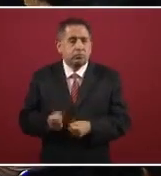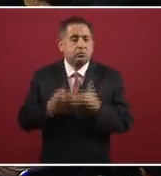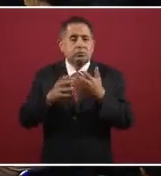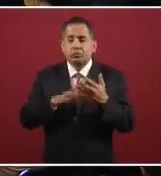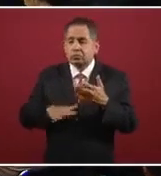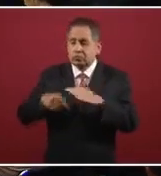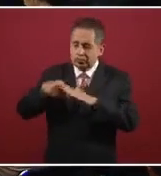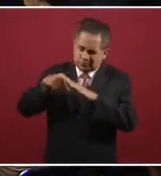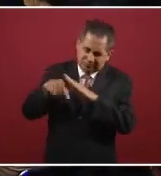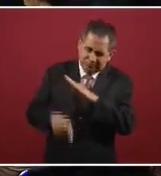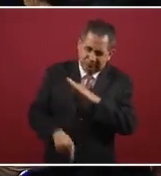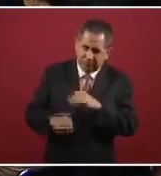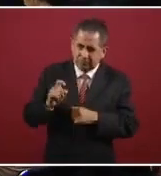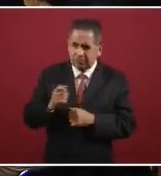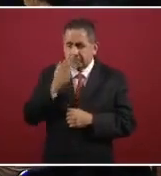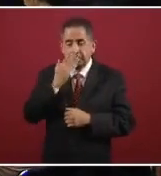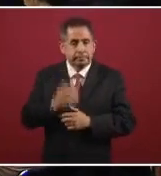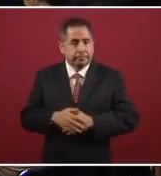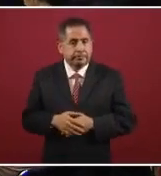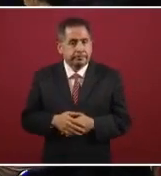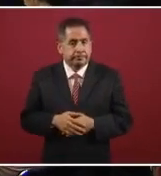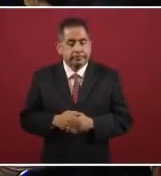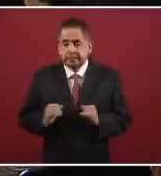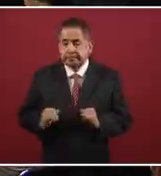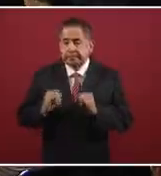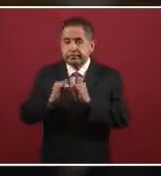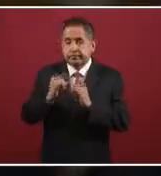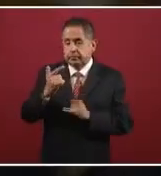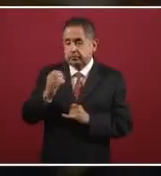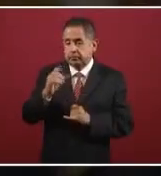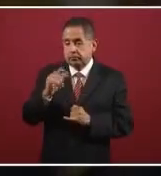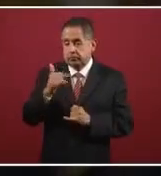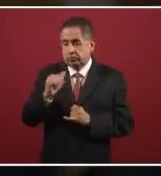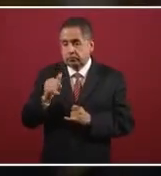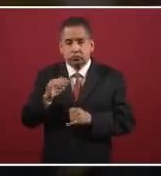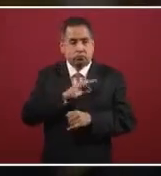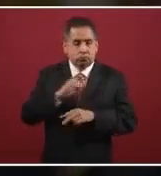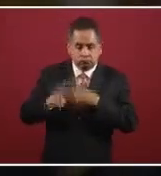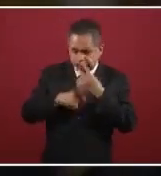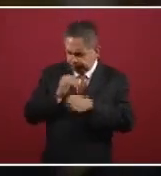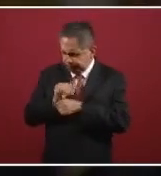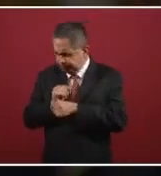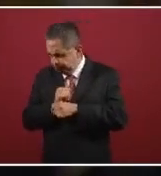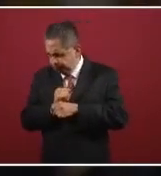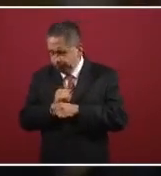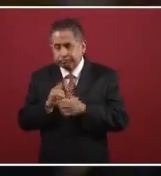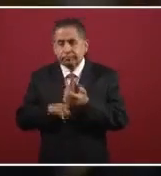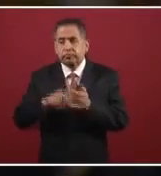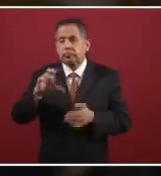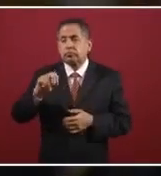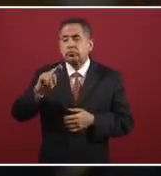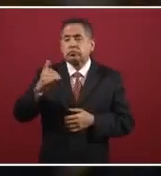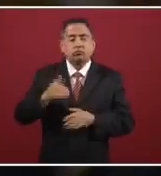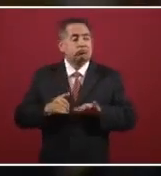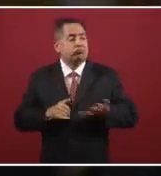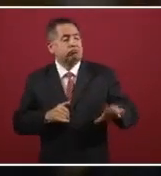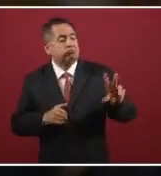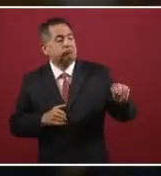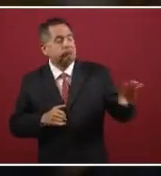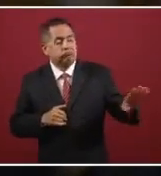en el subsuelo. El Instituto Geológico Mexicano es el único que puede llevar a cabo ese trabajo, pero con agua hasta el momento no lo